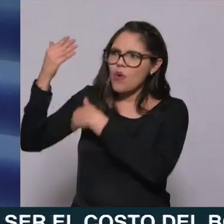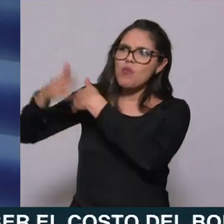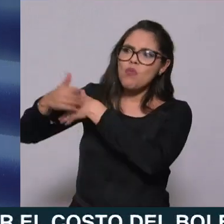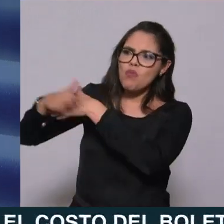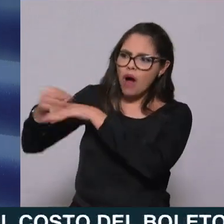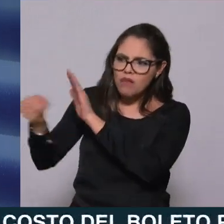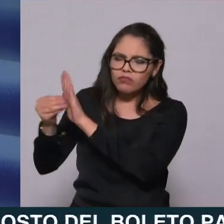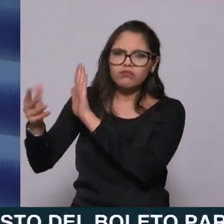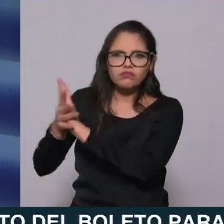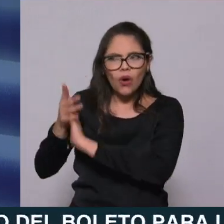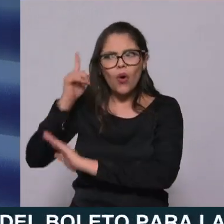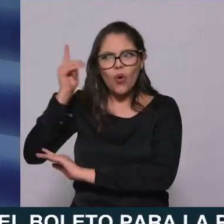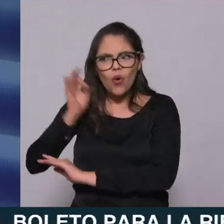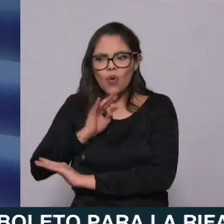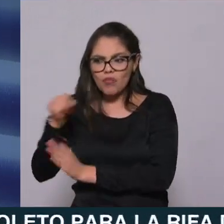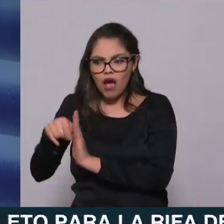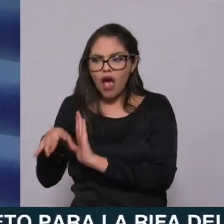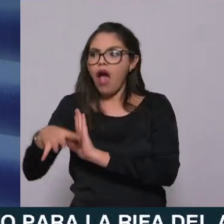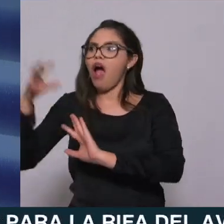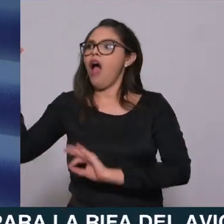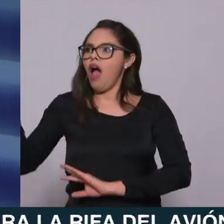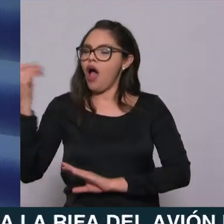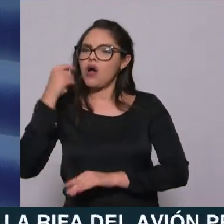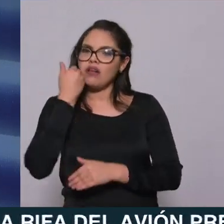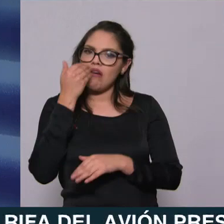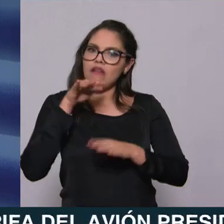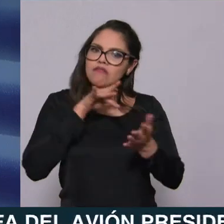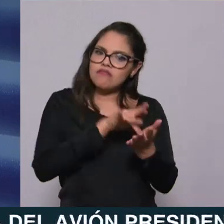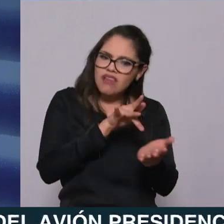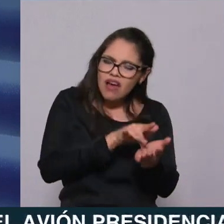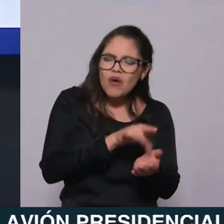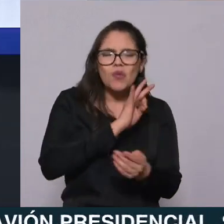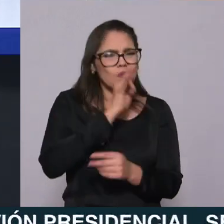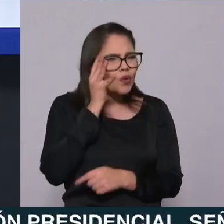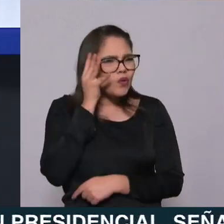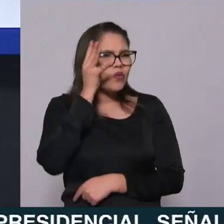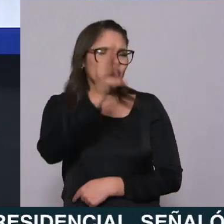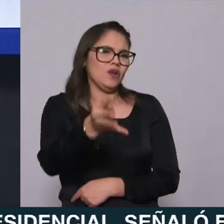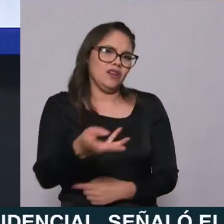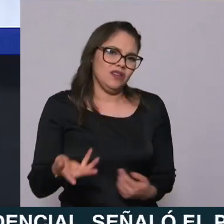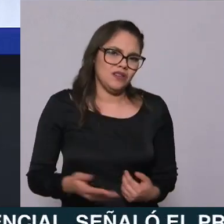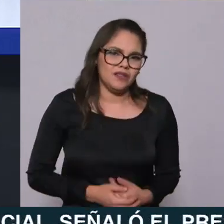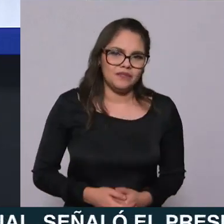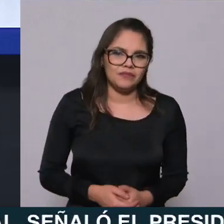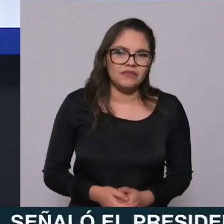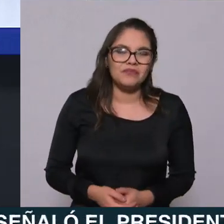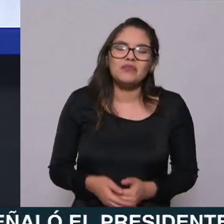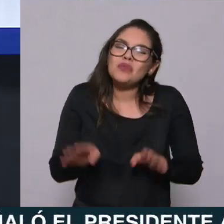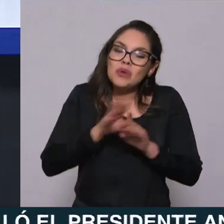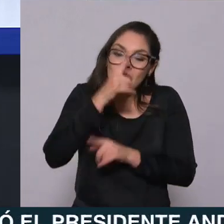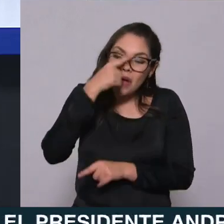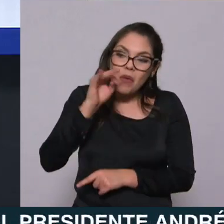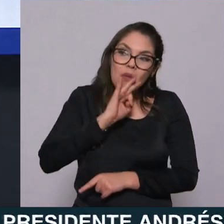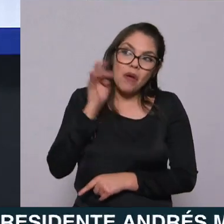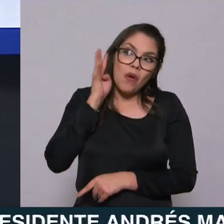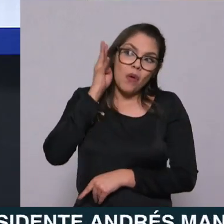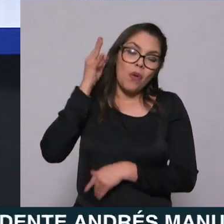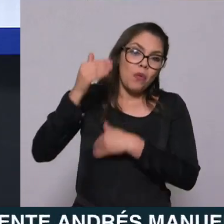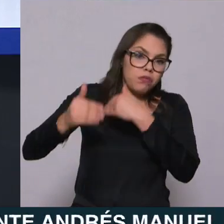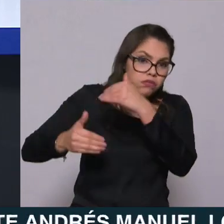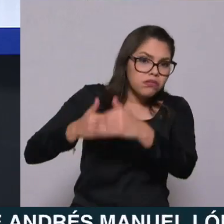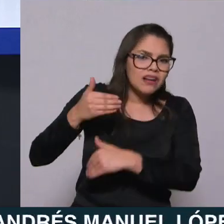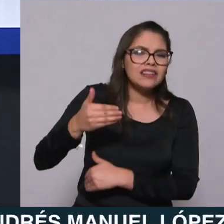pronto estos ejercicios periodísticos pues contribuyan. Que sean un cimiento, ¿no? Para que sean un cimiento. No, y ha habido